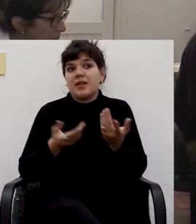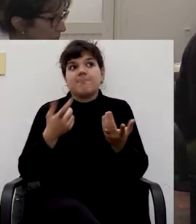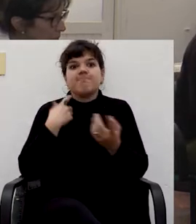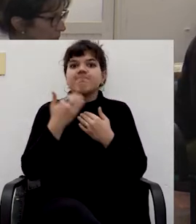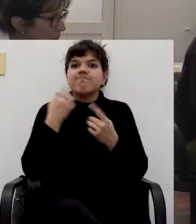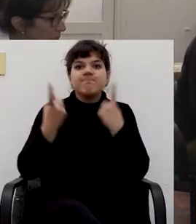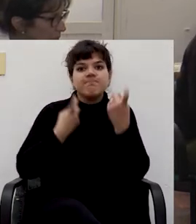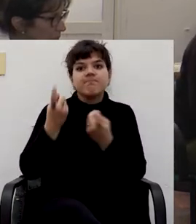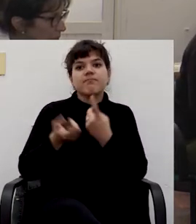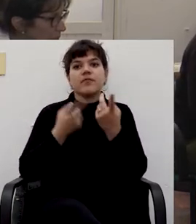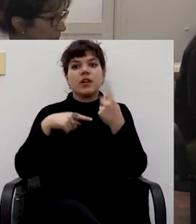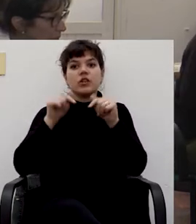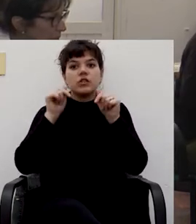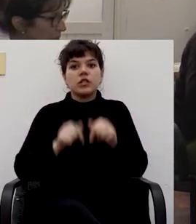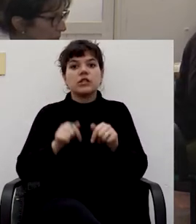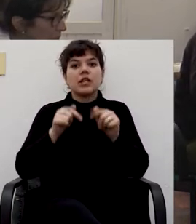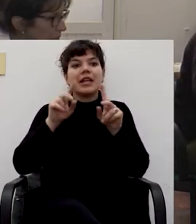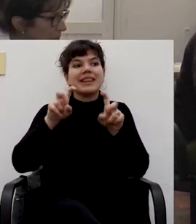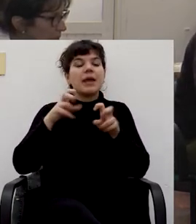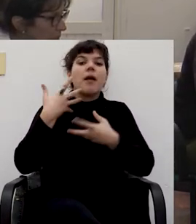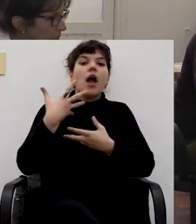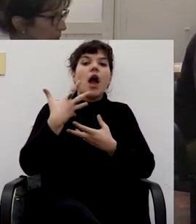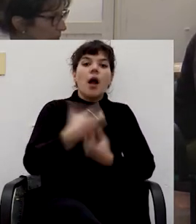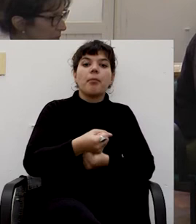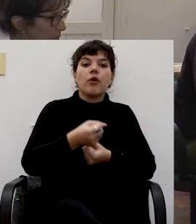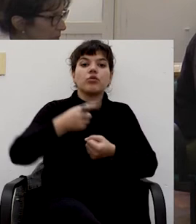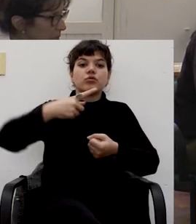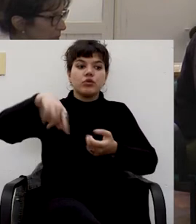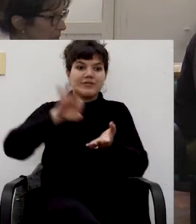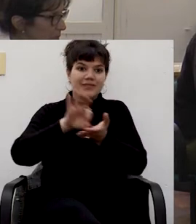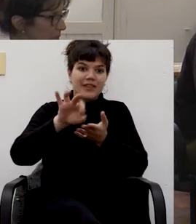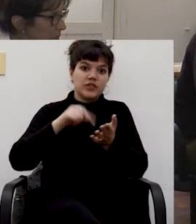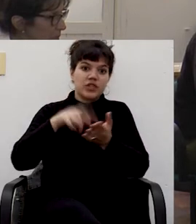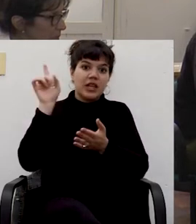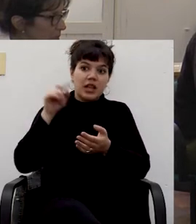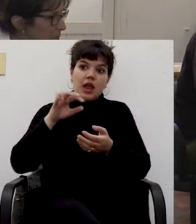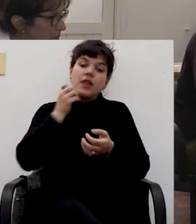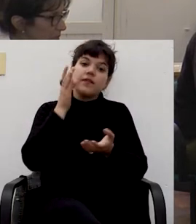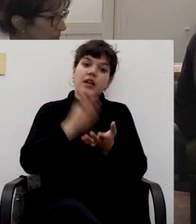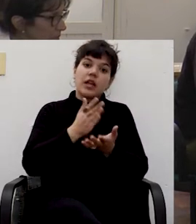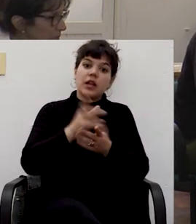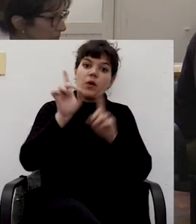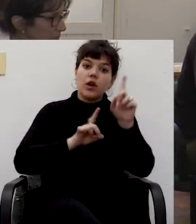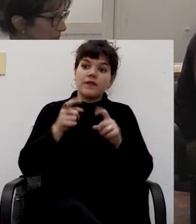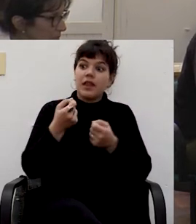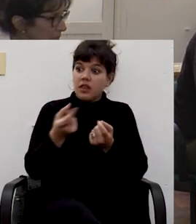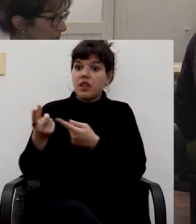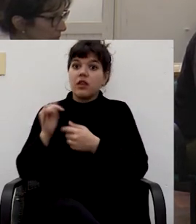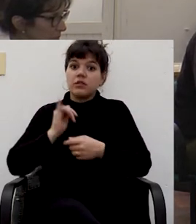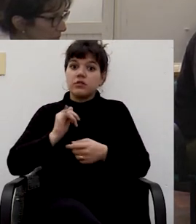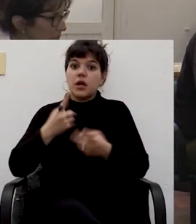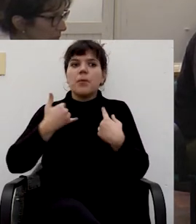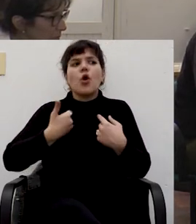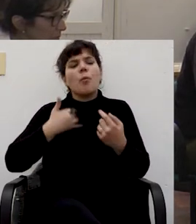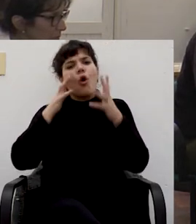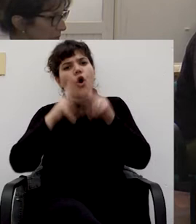tuvimos que empezar a ver justamente estos recursos de apoyo que el Servicio Central de Bienestar Universitario ofrece y cómo hacer para